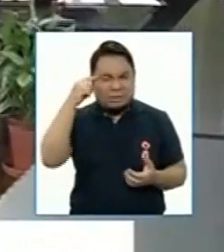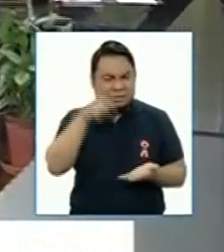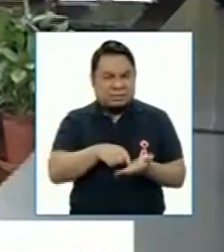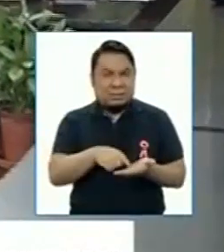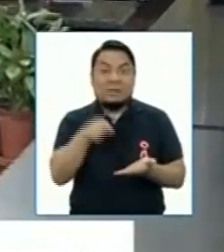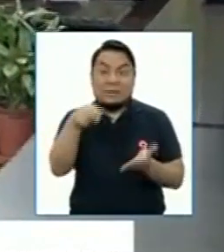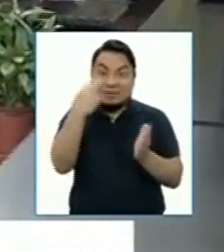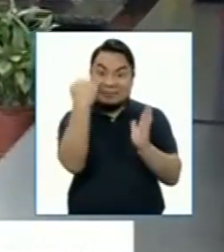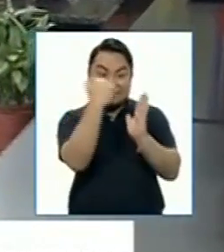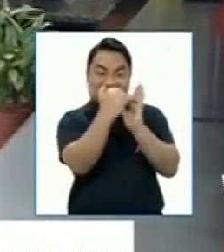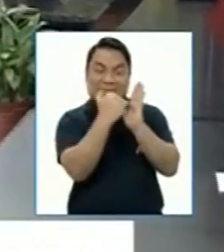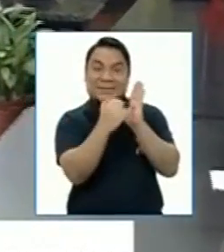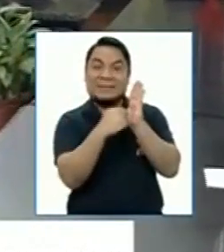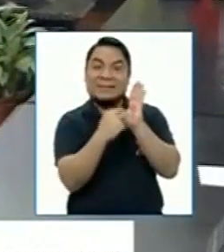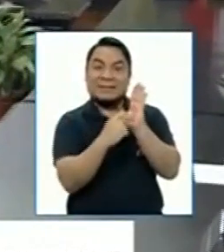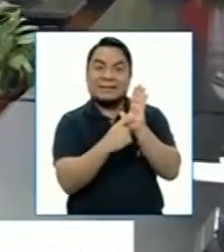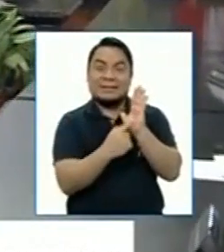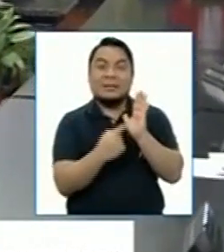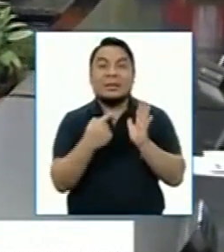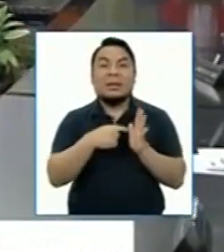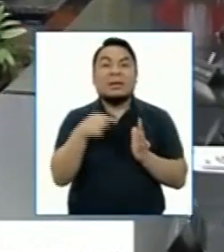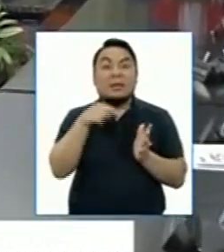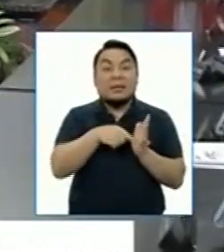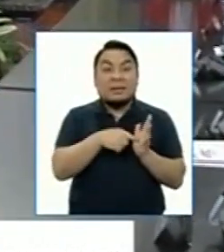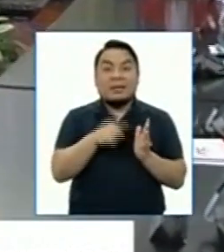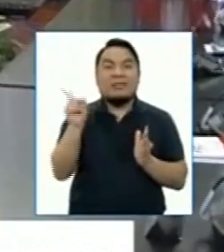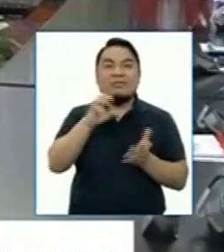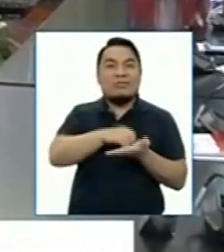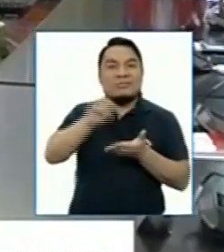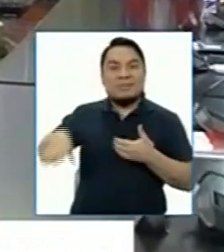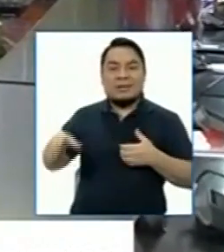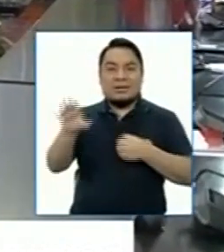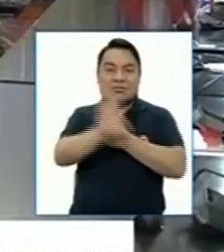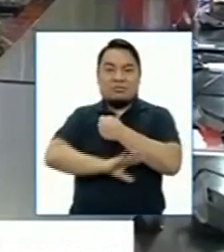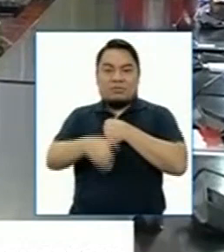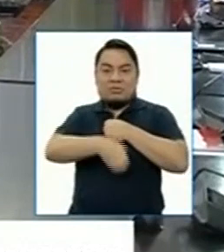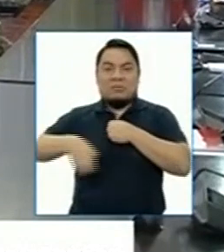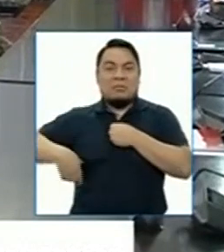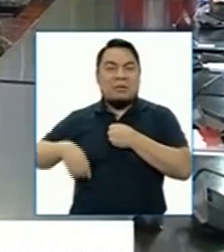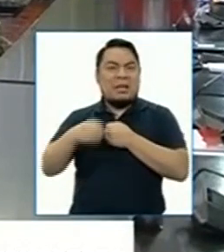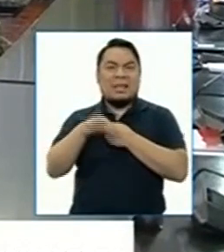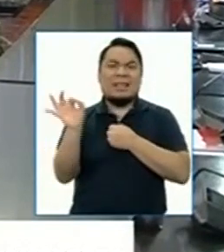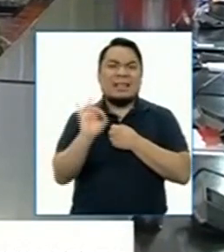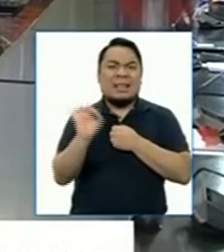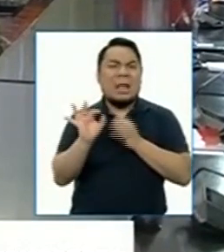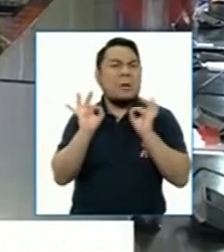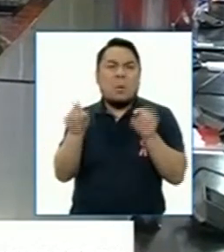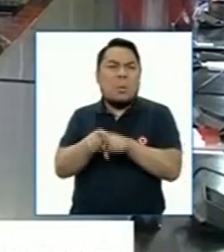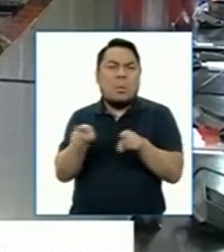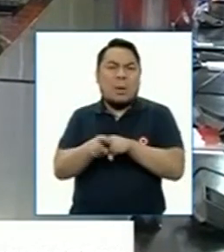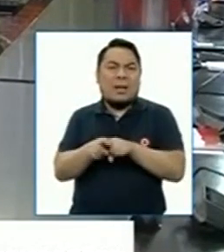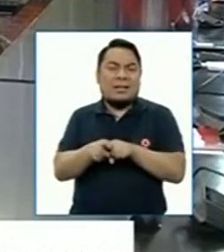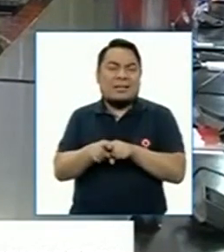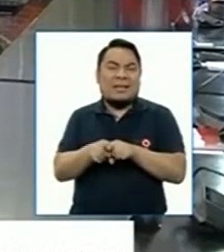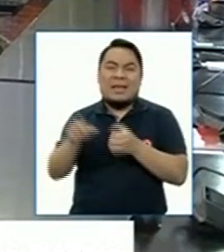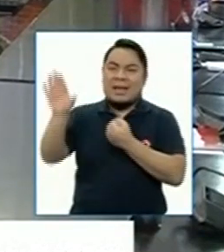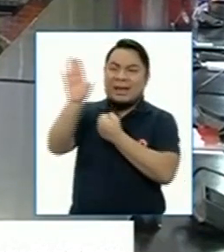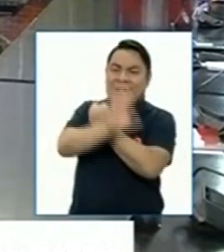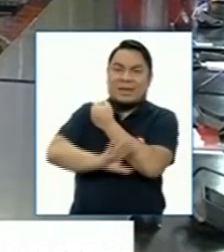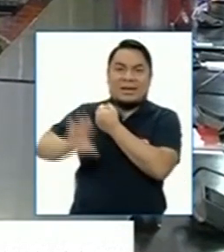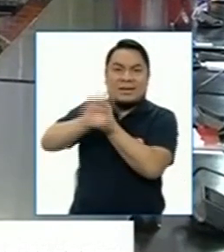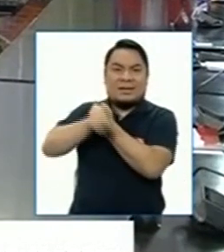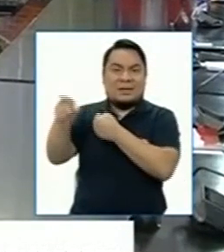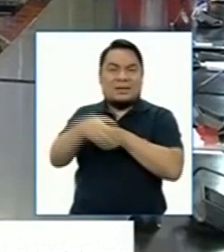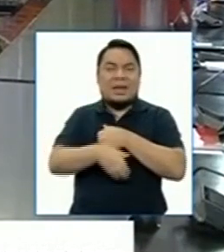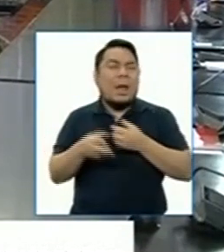pues que las dos cosas están muy interpretadas no tenemos la necesidad de hacer una buena reforma para tener buenas